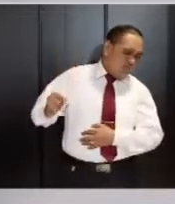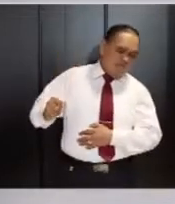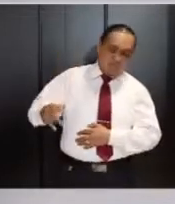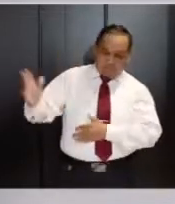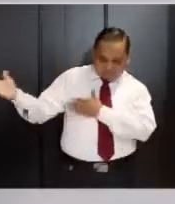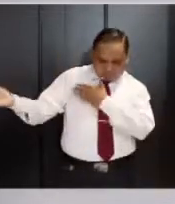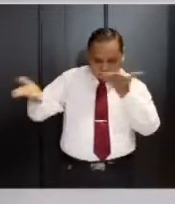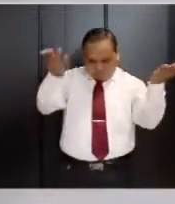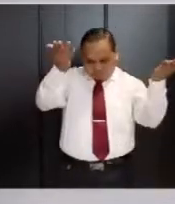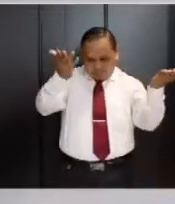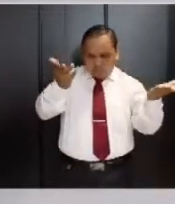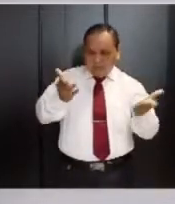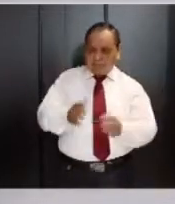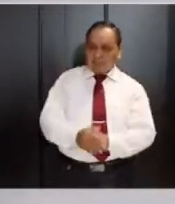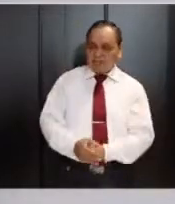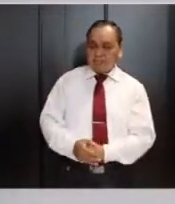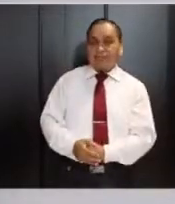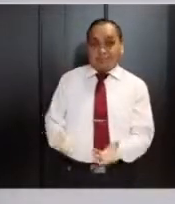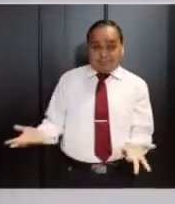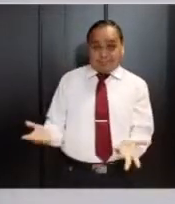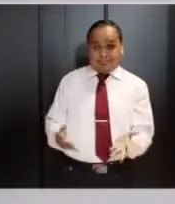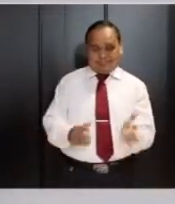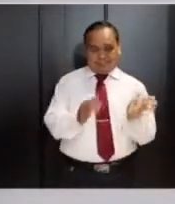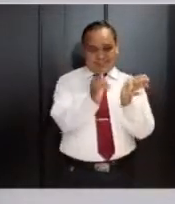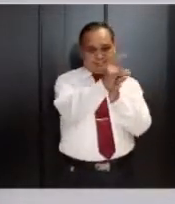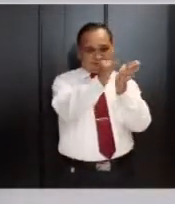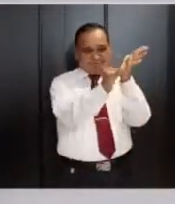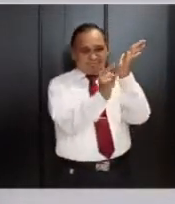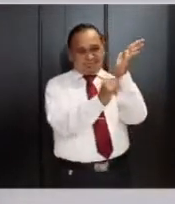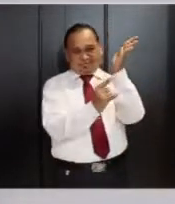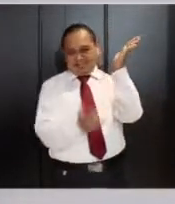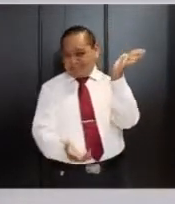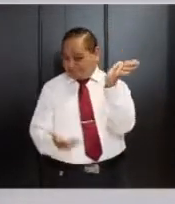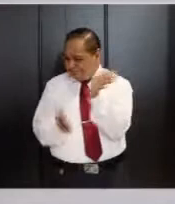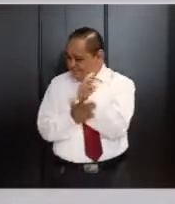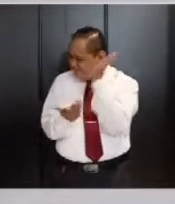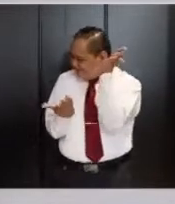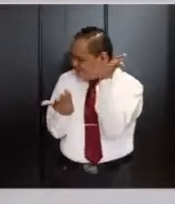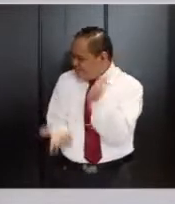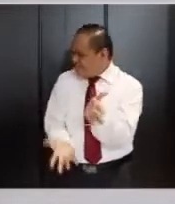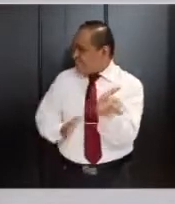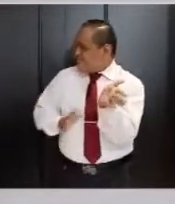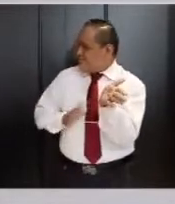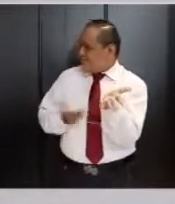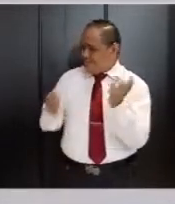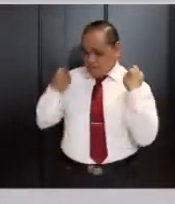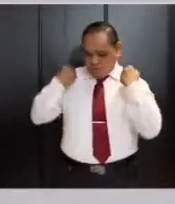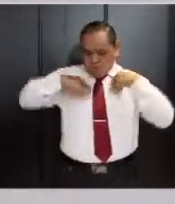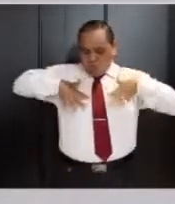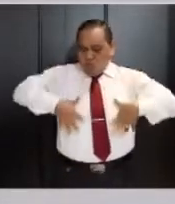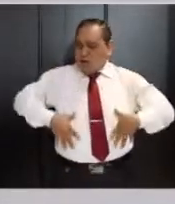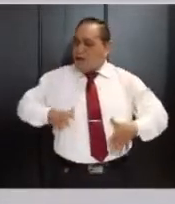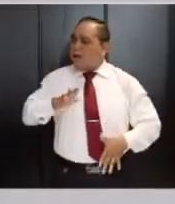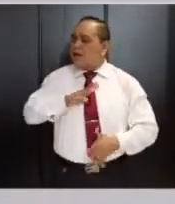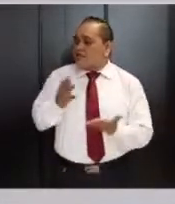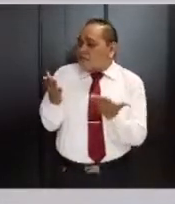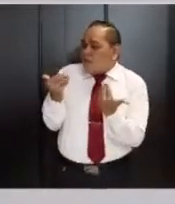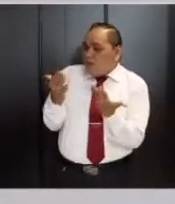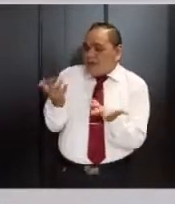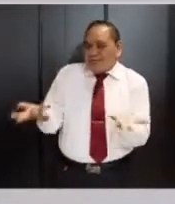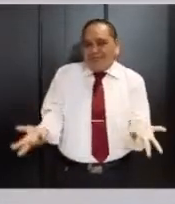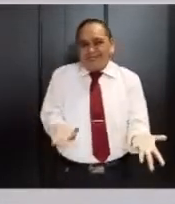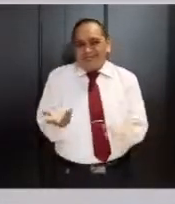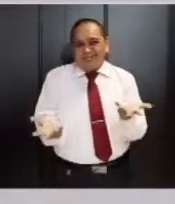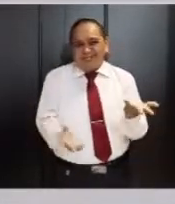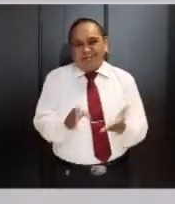sea, tienen ahí la pinche publicidad, ya te lo dije. Vale verga. Es que no hay camisas. No, pues es que, por ejemplo, me dice,